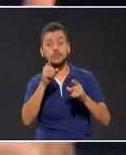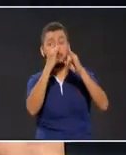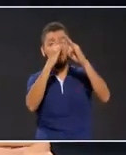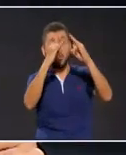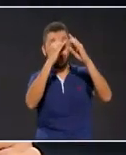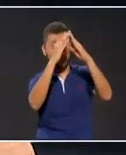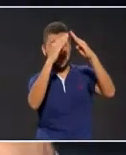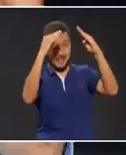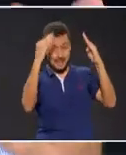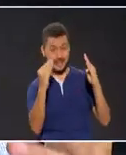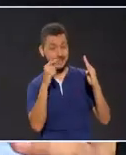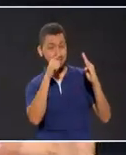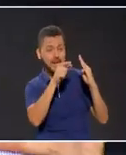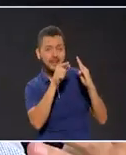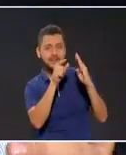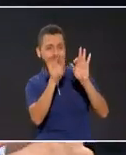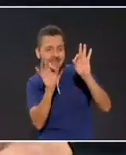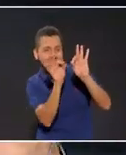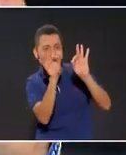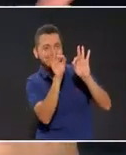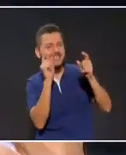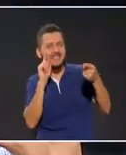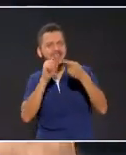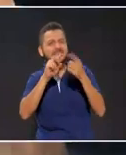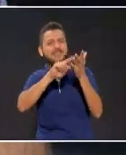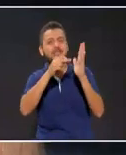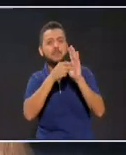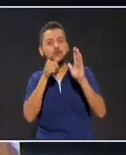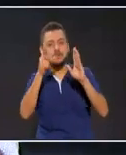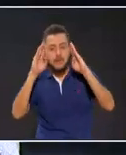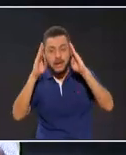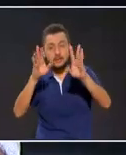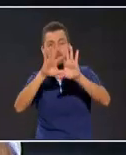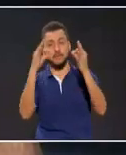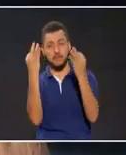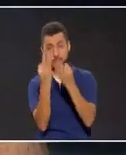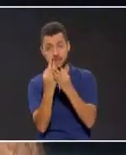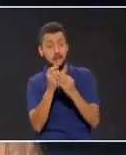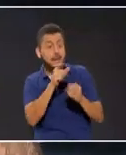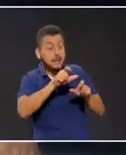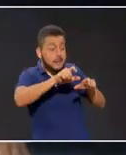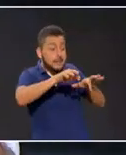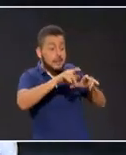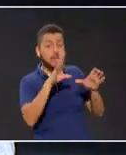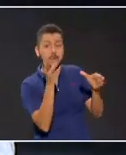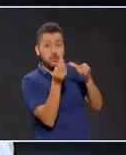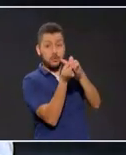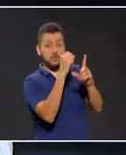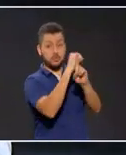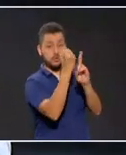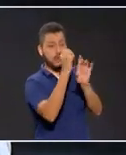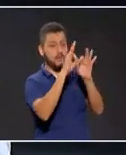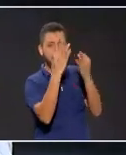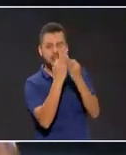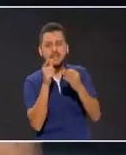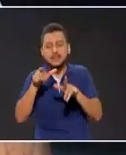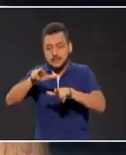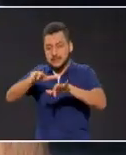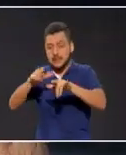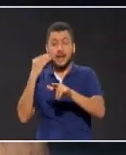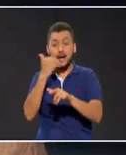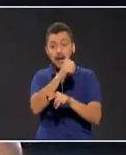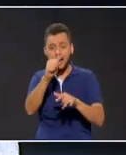de manera que tengan más herramientas las familias. En la Secretaría de Inclusión trabajar más con el tema de familia, en la Secretaría de la Mujer